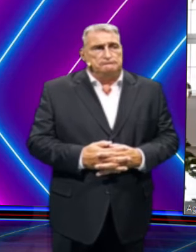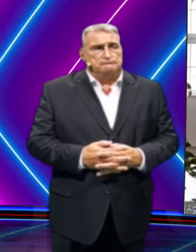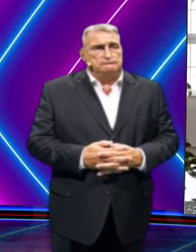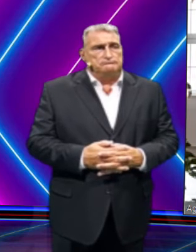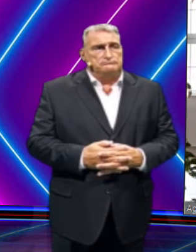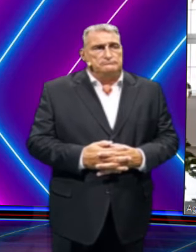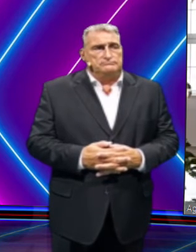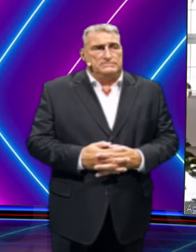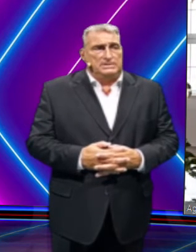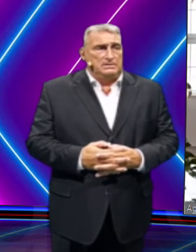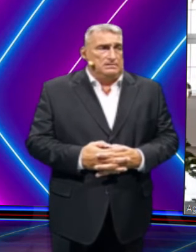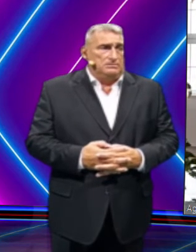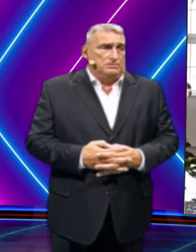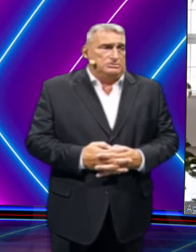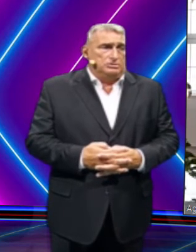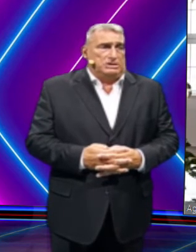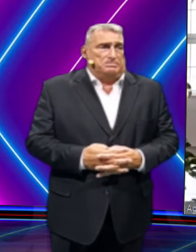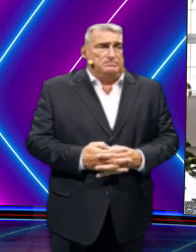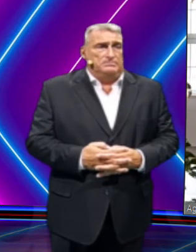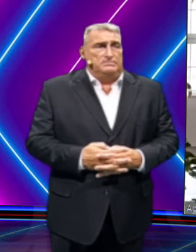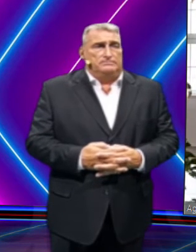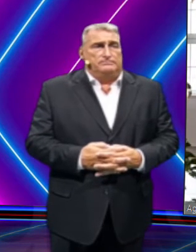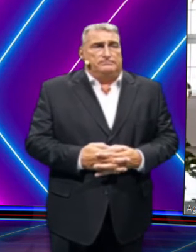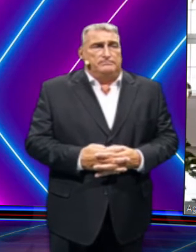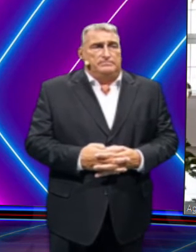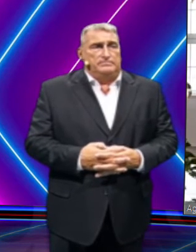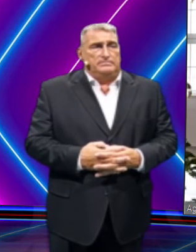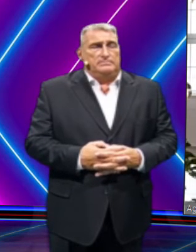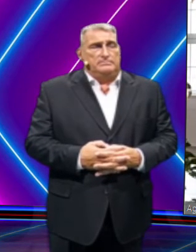No, le estoy preguntando a usted. No, yo digo Quiero que. saber por qué.